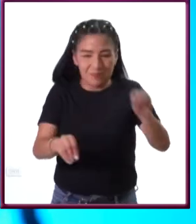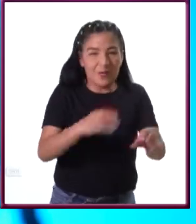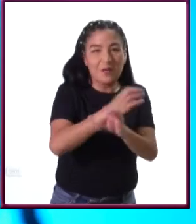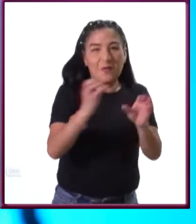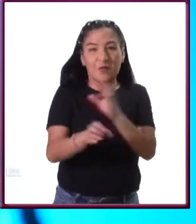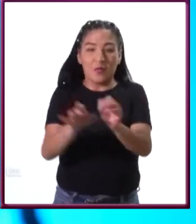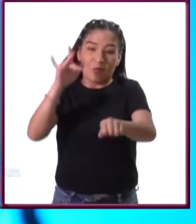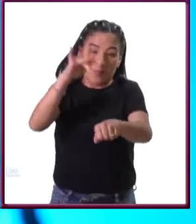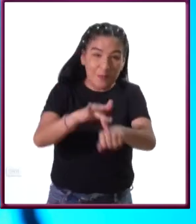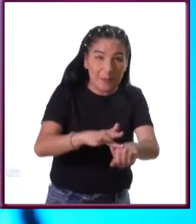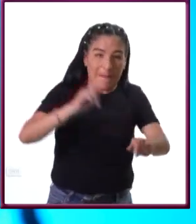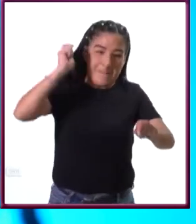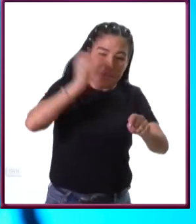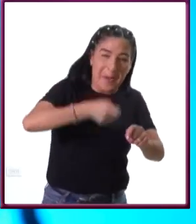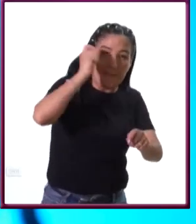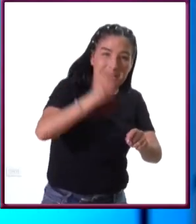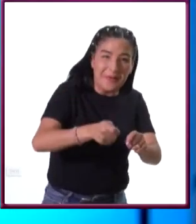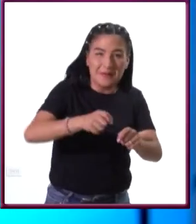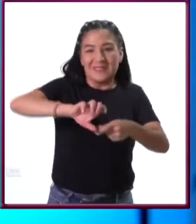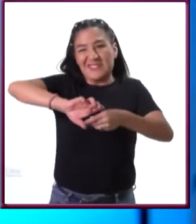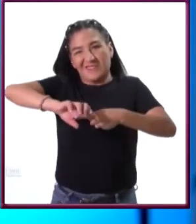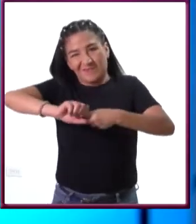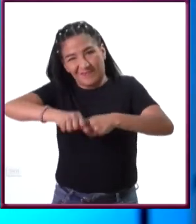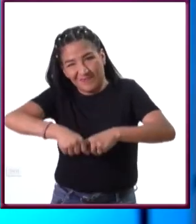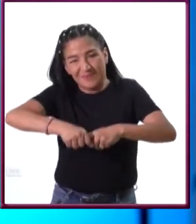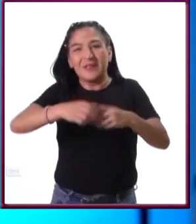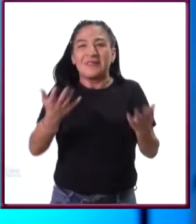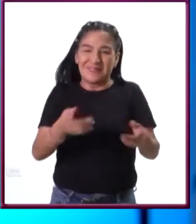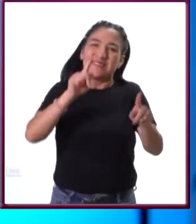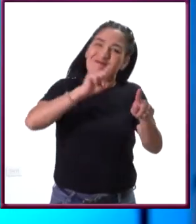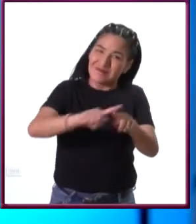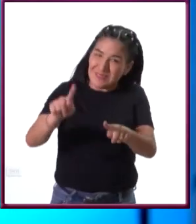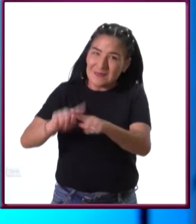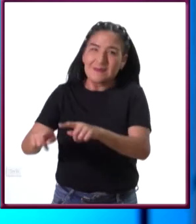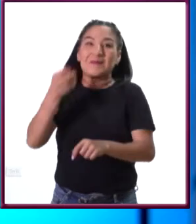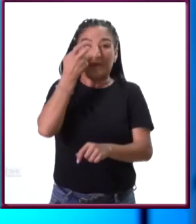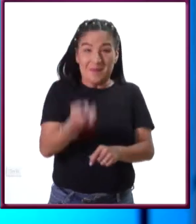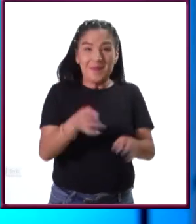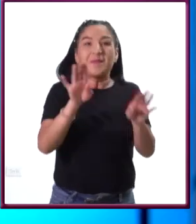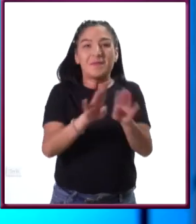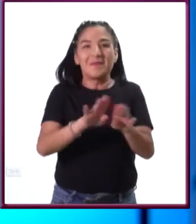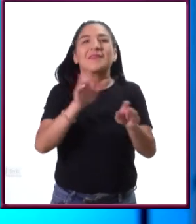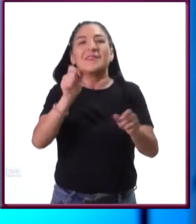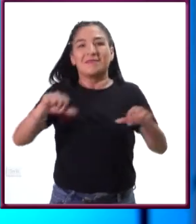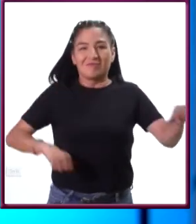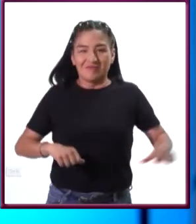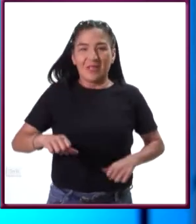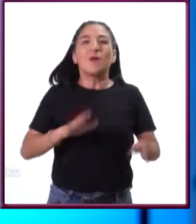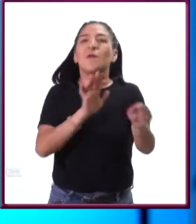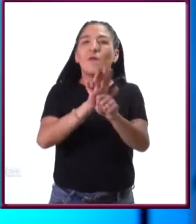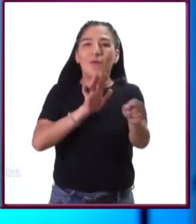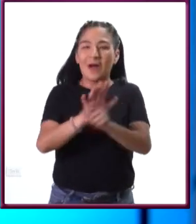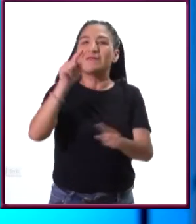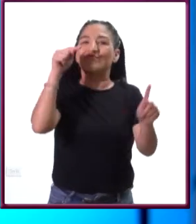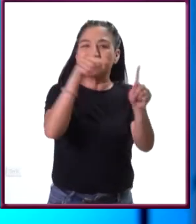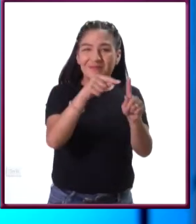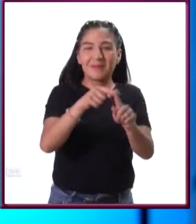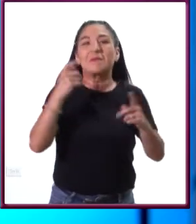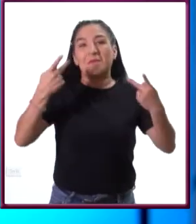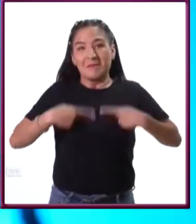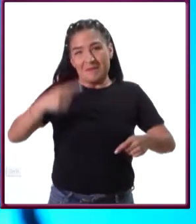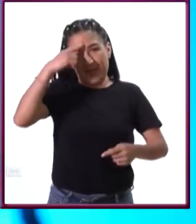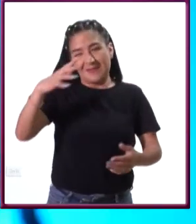martillar, presionar y otras acciones. Estas actividades tienen un objetivo en particular y la gente las realiza para ganarse la